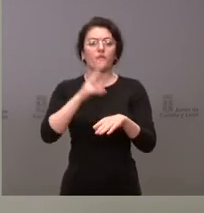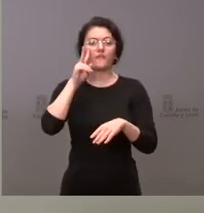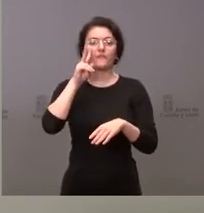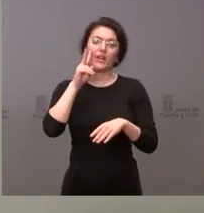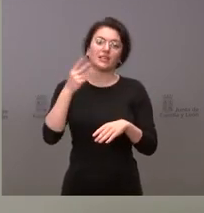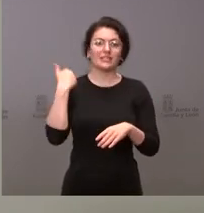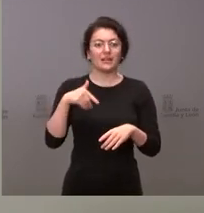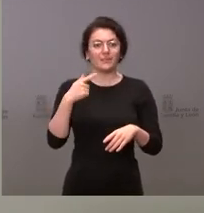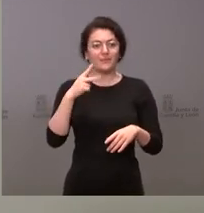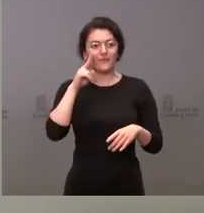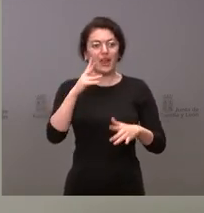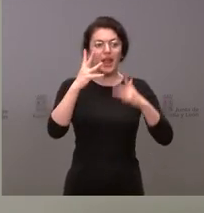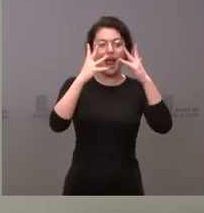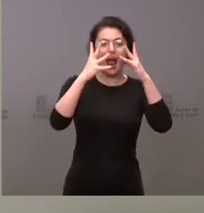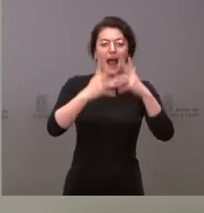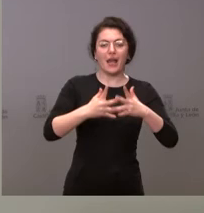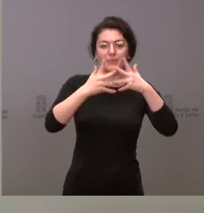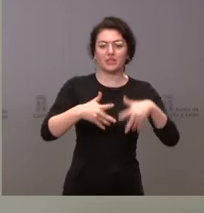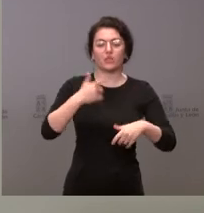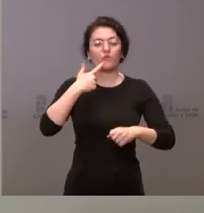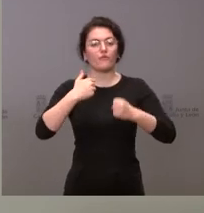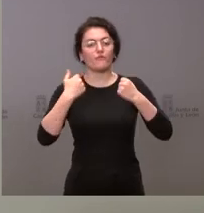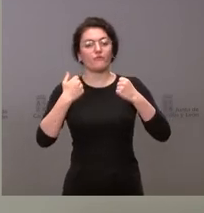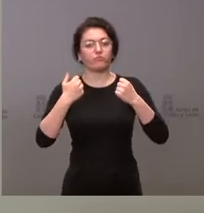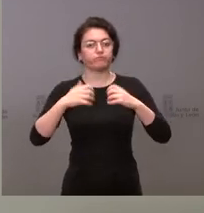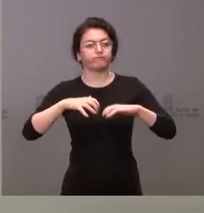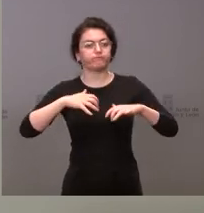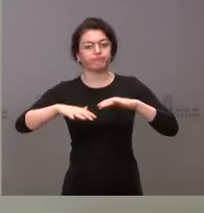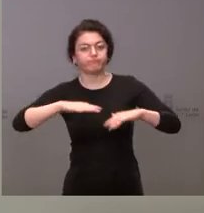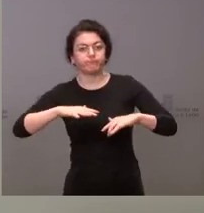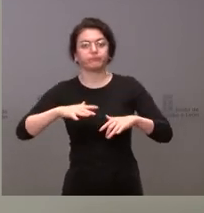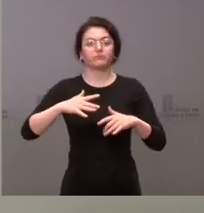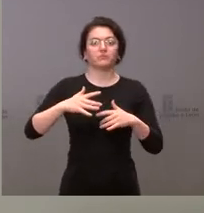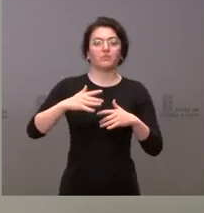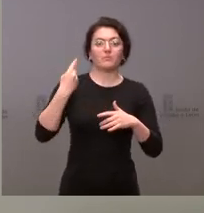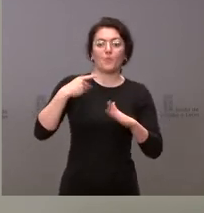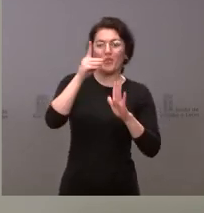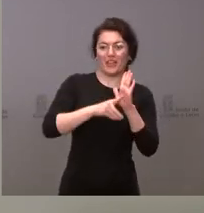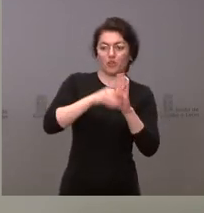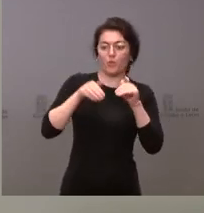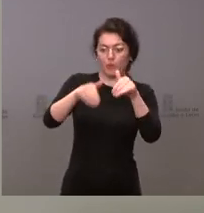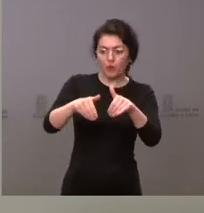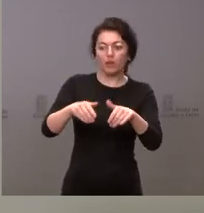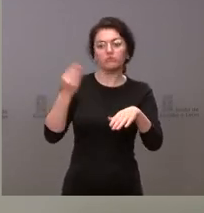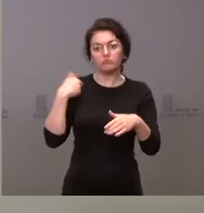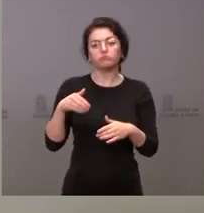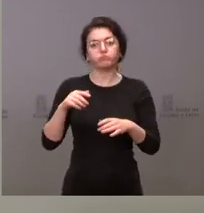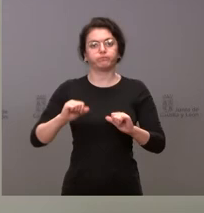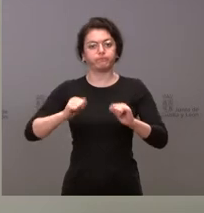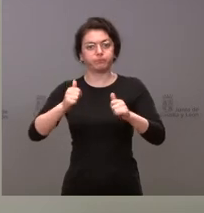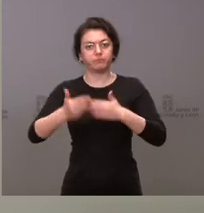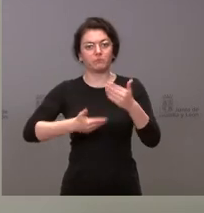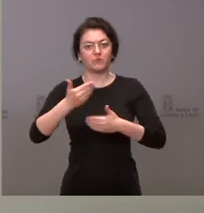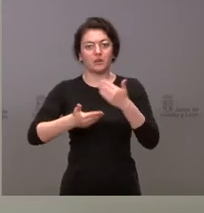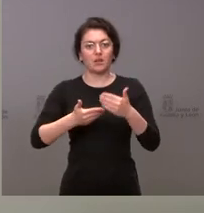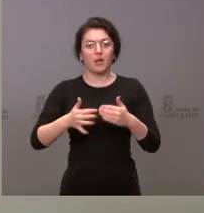presupuesto funcionando el decreto de prórroga plenamente habilitado y en consecuencia todas las incorporaciones de